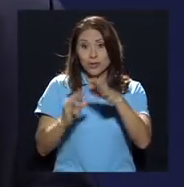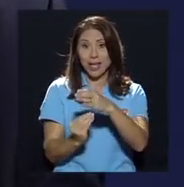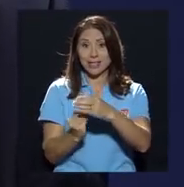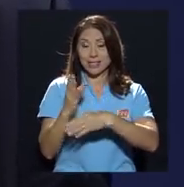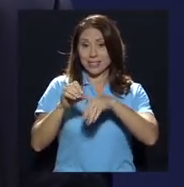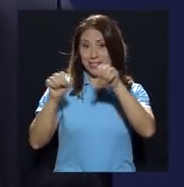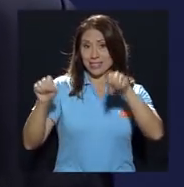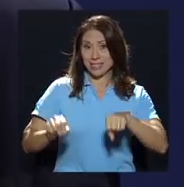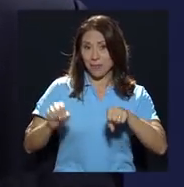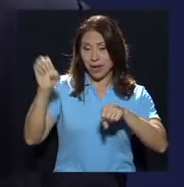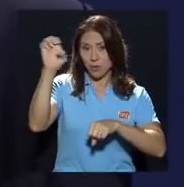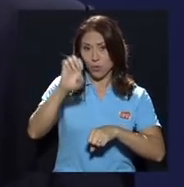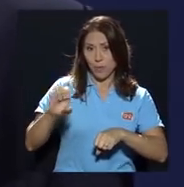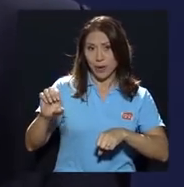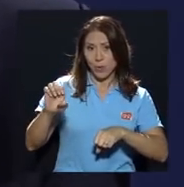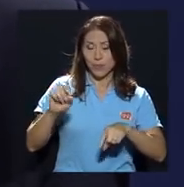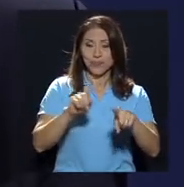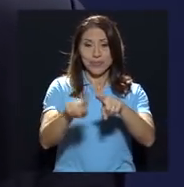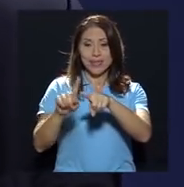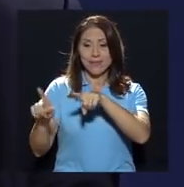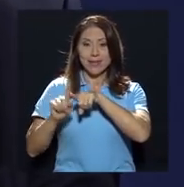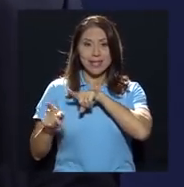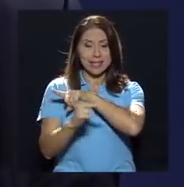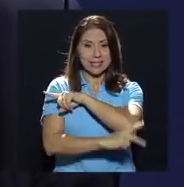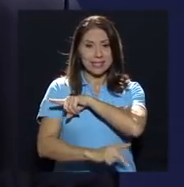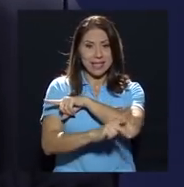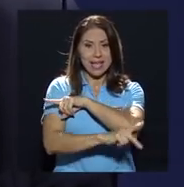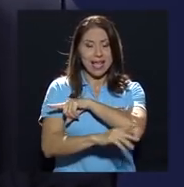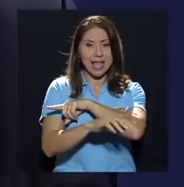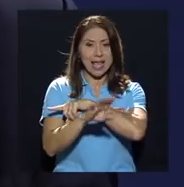europeo los estados